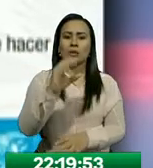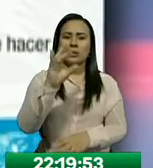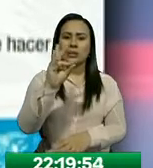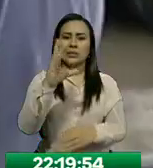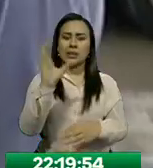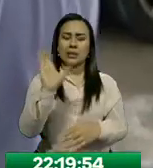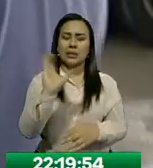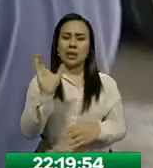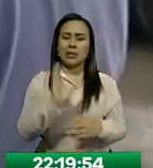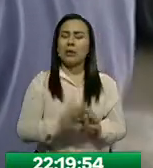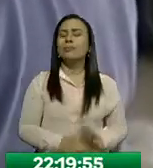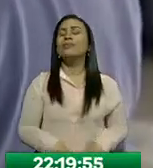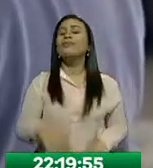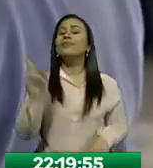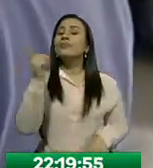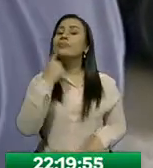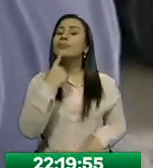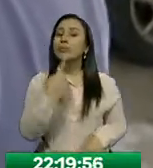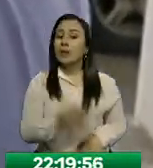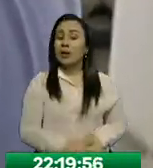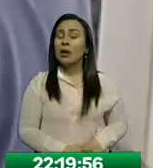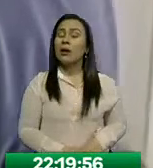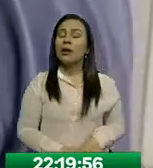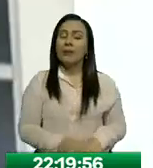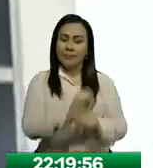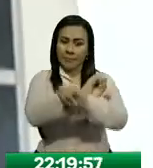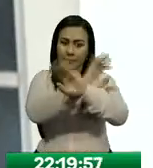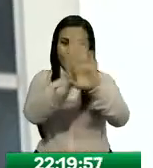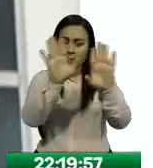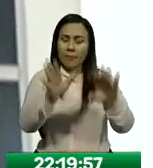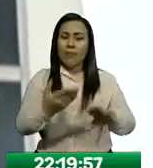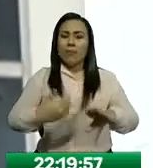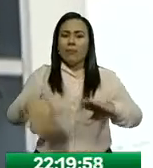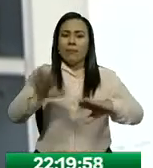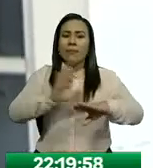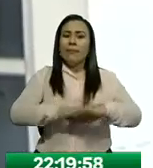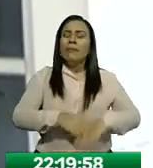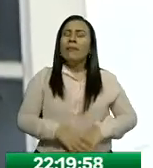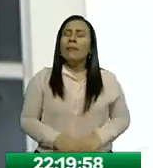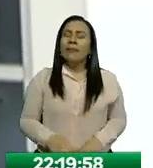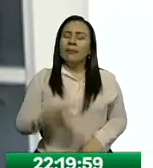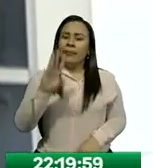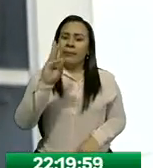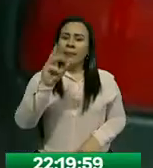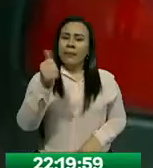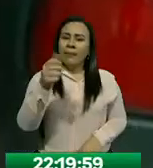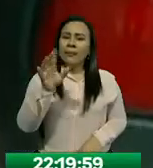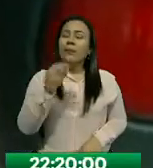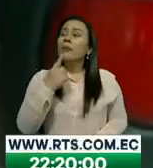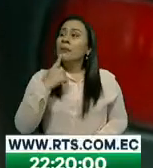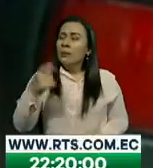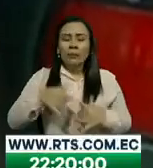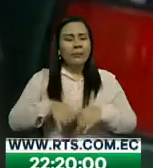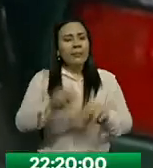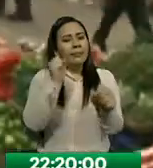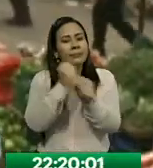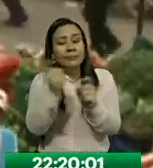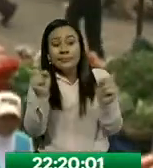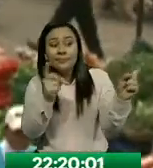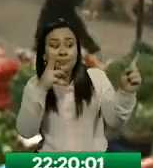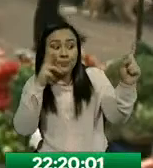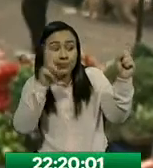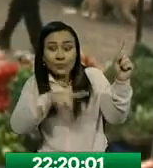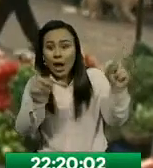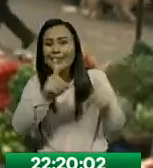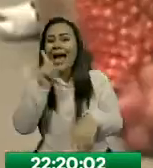$1.37. Especificaron que se emitirá una aclaratoria sobre el decreto 619 y que continuarán los operativos de control para que no